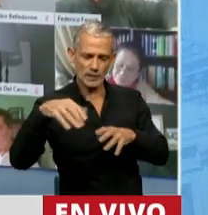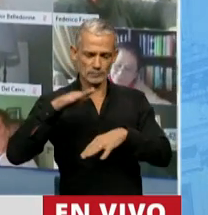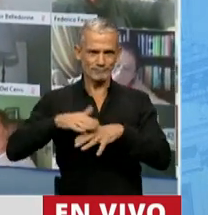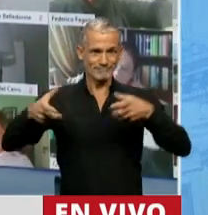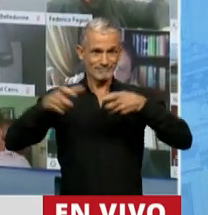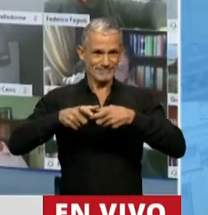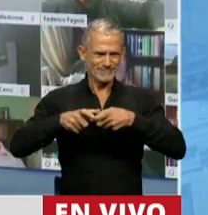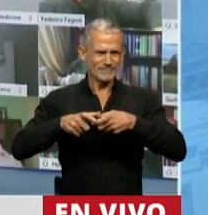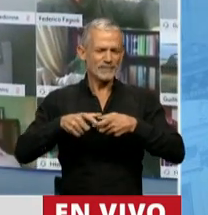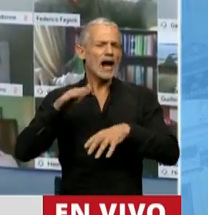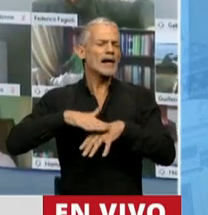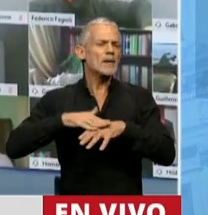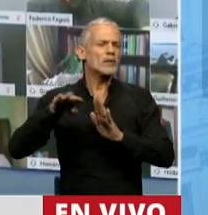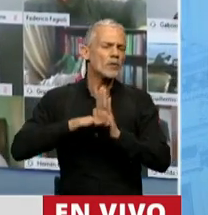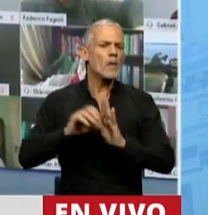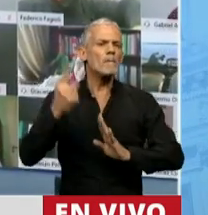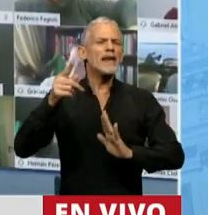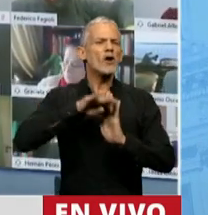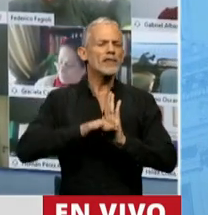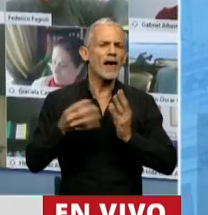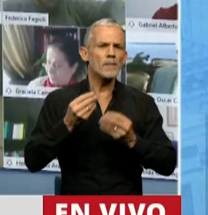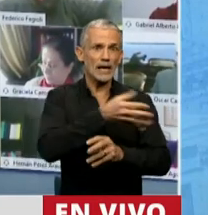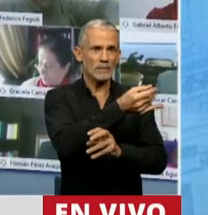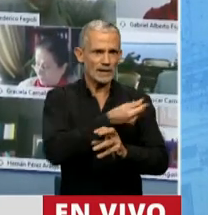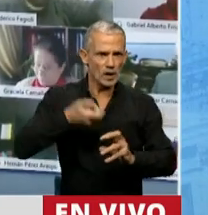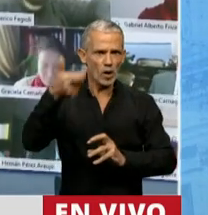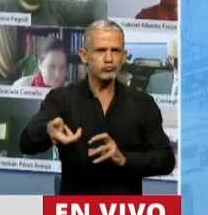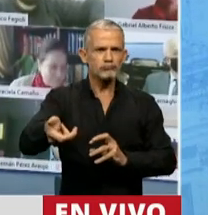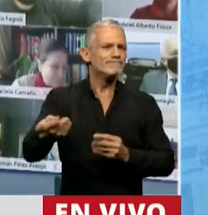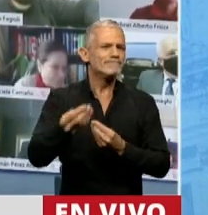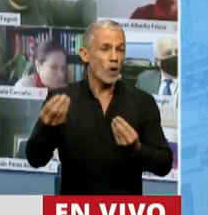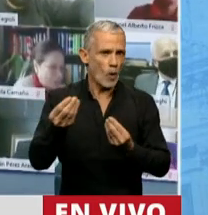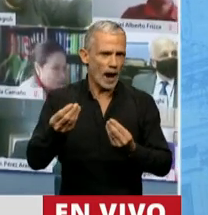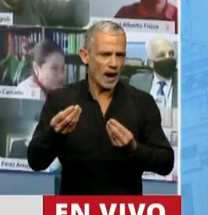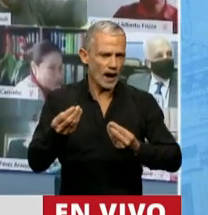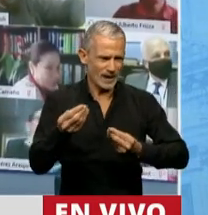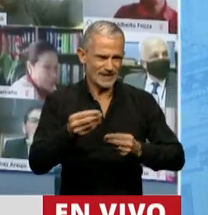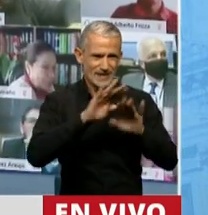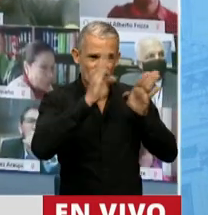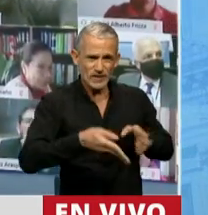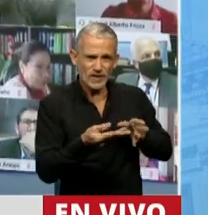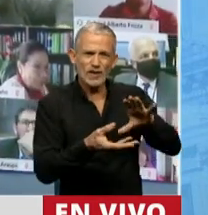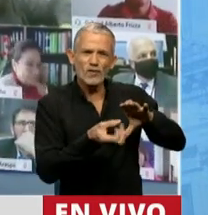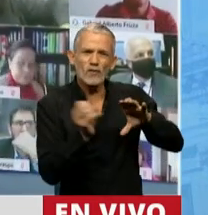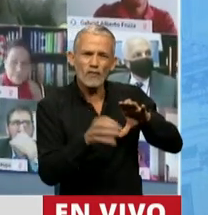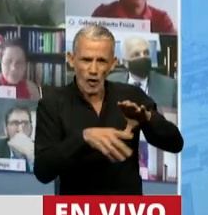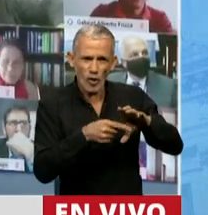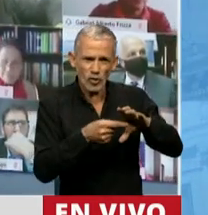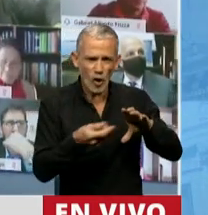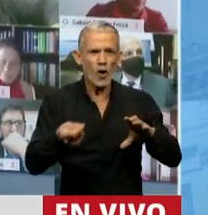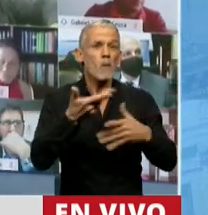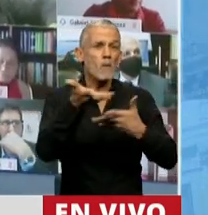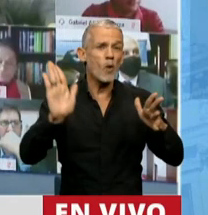responsable de establecer las prioridades que tendrá este Fondo Fiduciario Público,